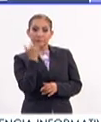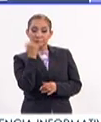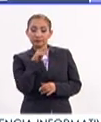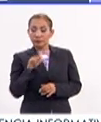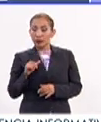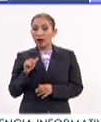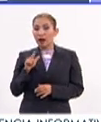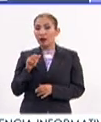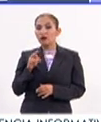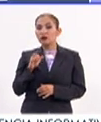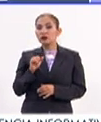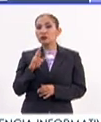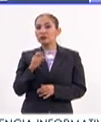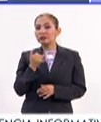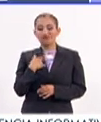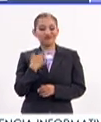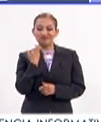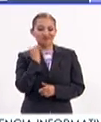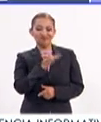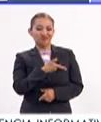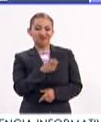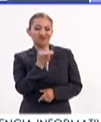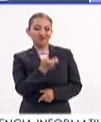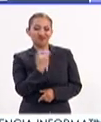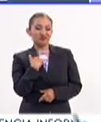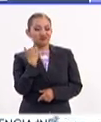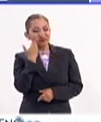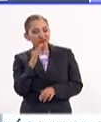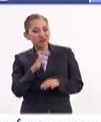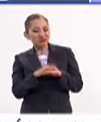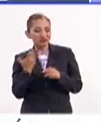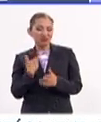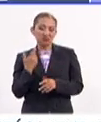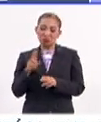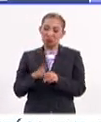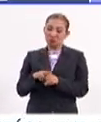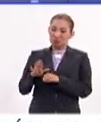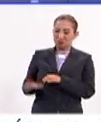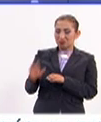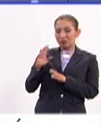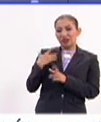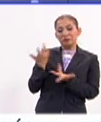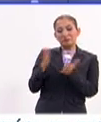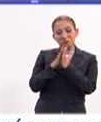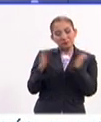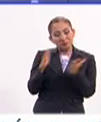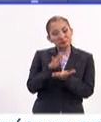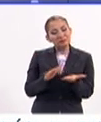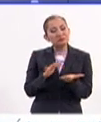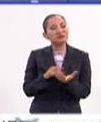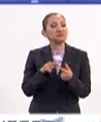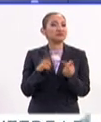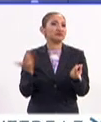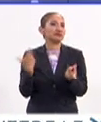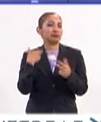Don Alfonso Reyes no quería eso, él quería algo mucho más tradicional, centrado en la literatura,